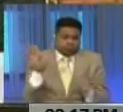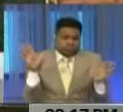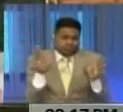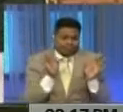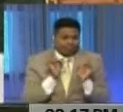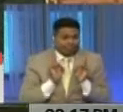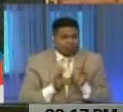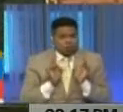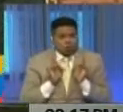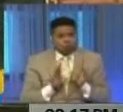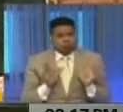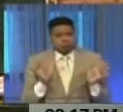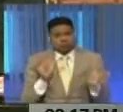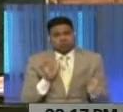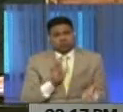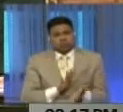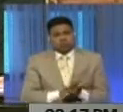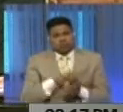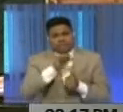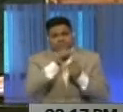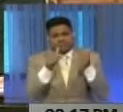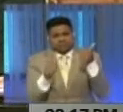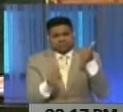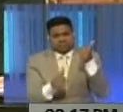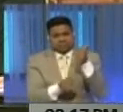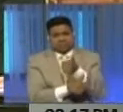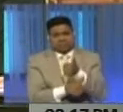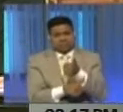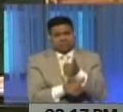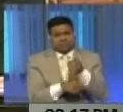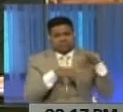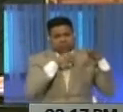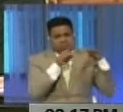doloroso y criminal contra el viceministro de Minería,